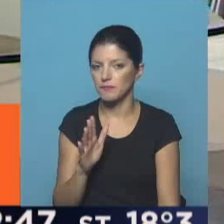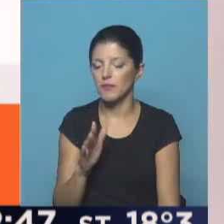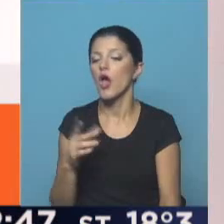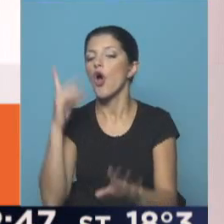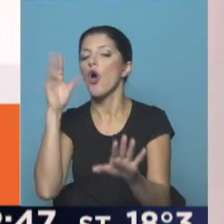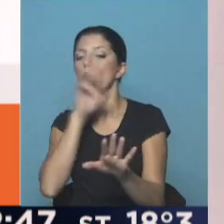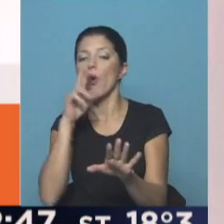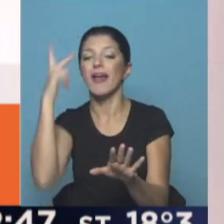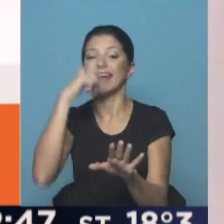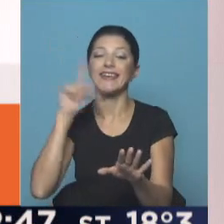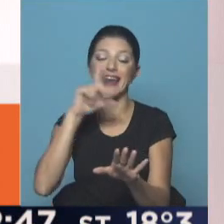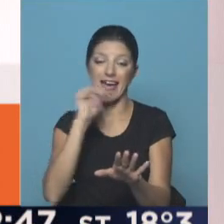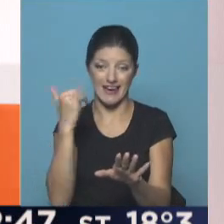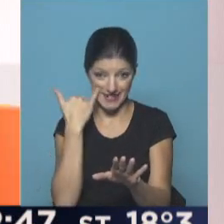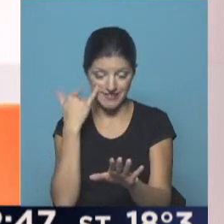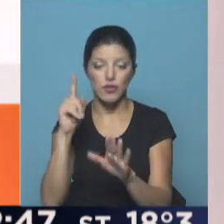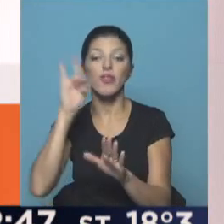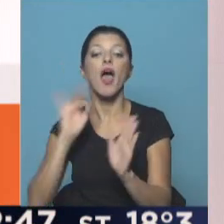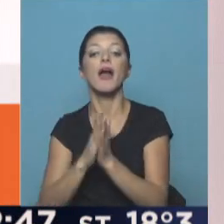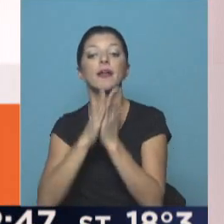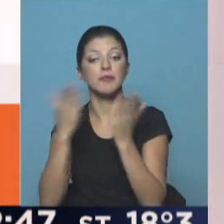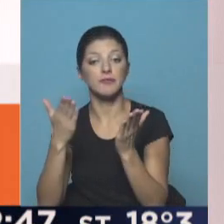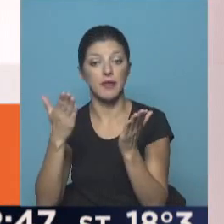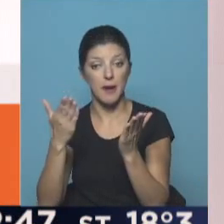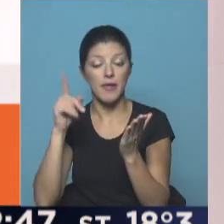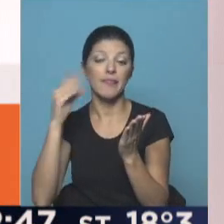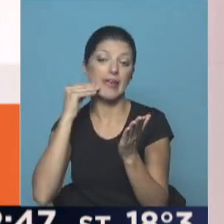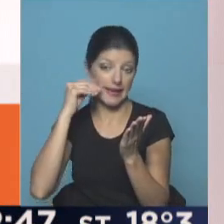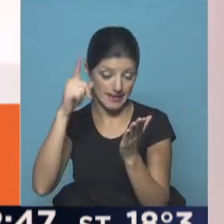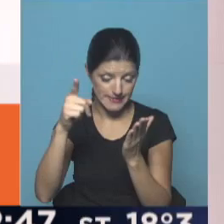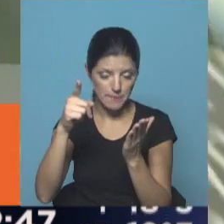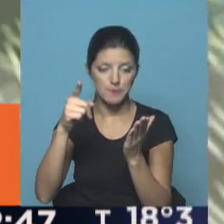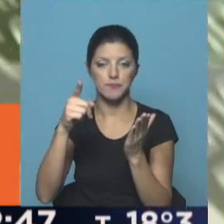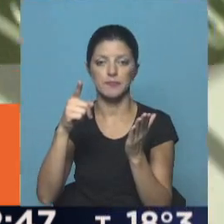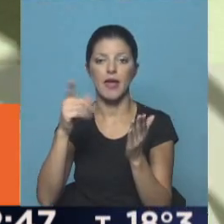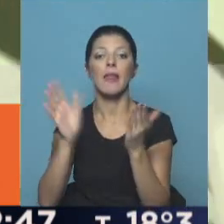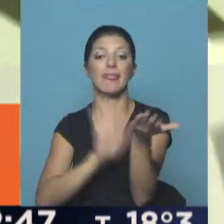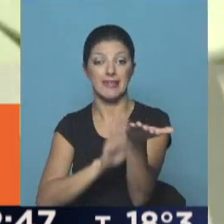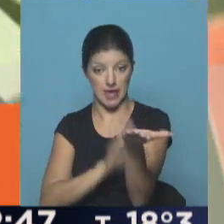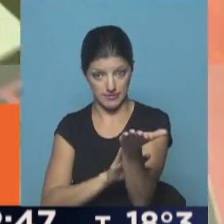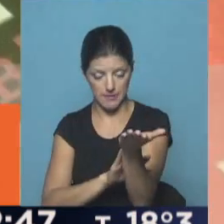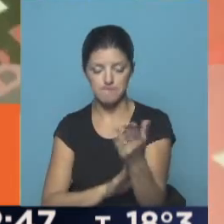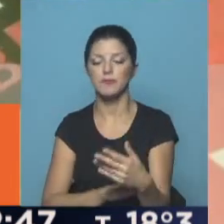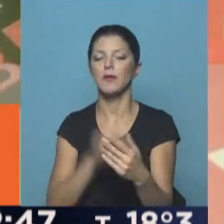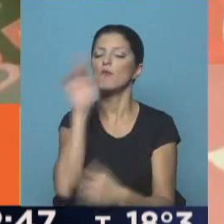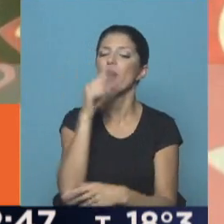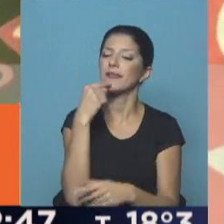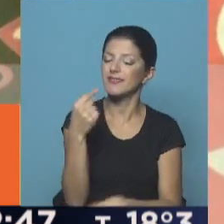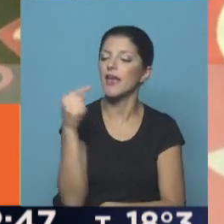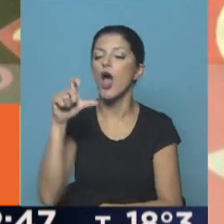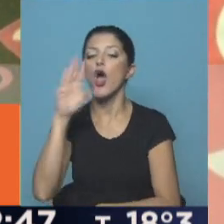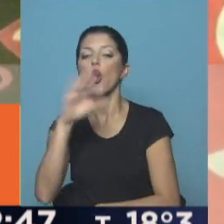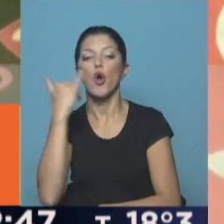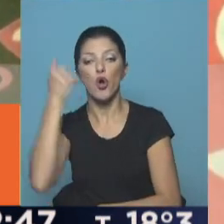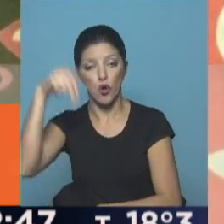Wainwright, la editora de Red Pepper, una revista inglesa de la izquierda democrática, que decía: Corbyn es un